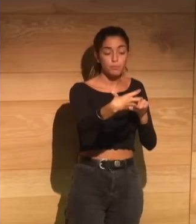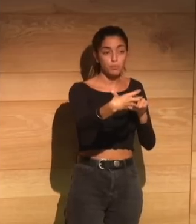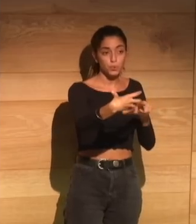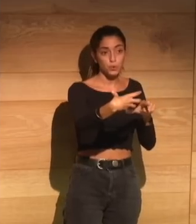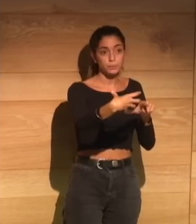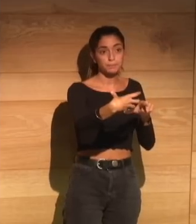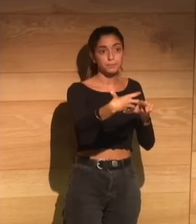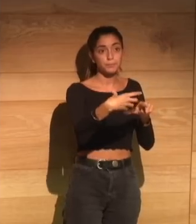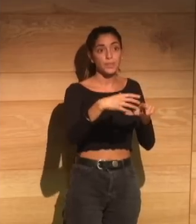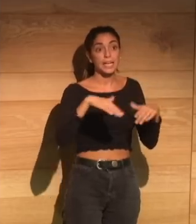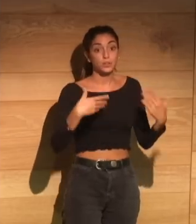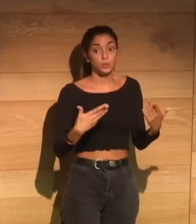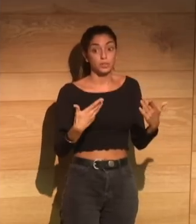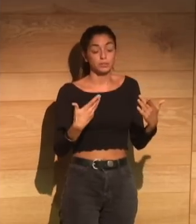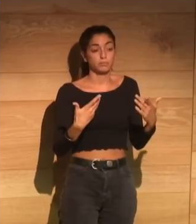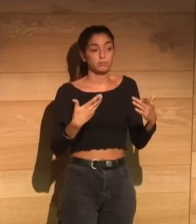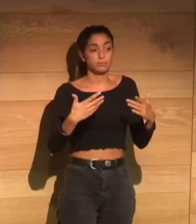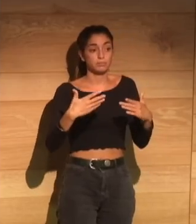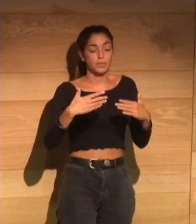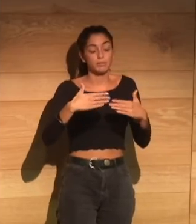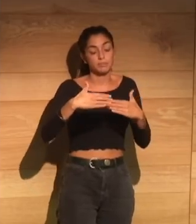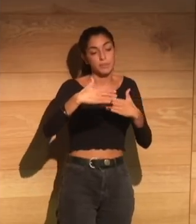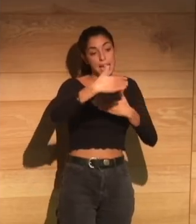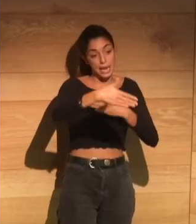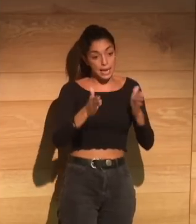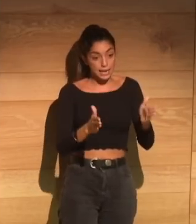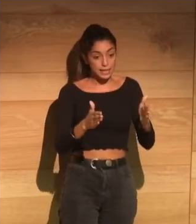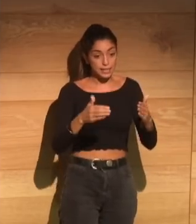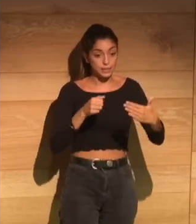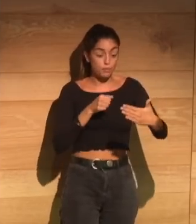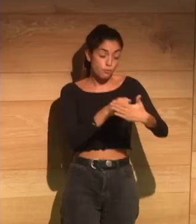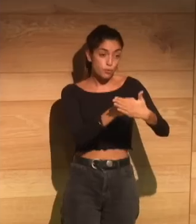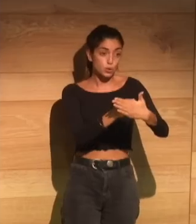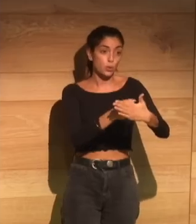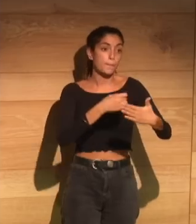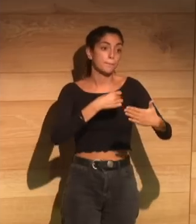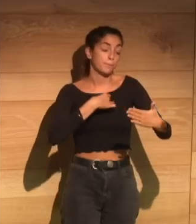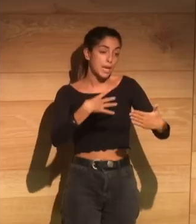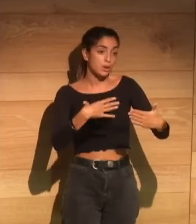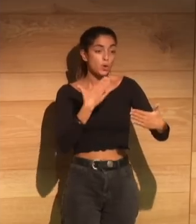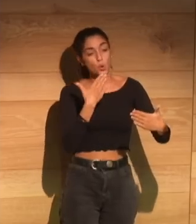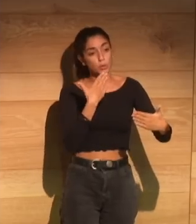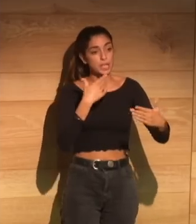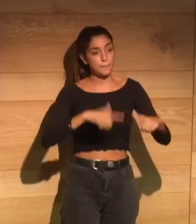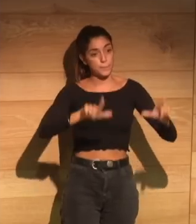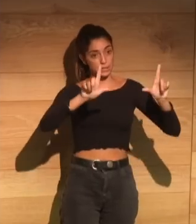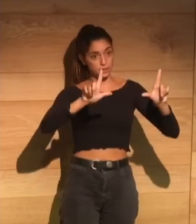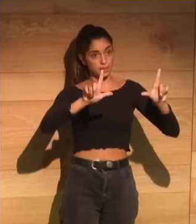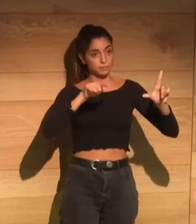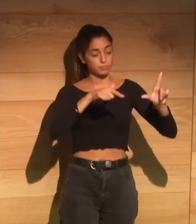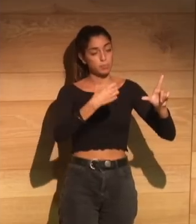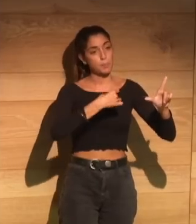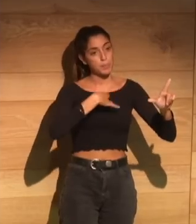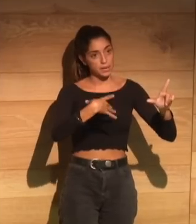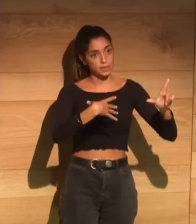el interior sea blanco, excepto el fondo, que sería como una pantalla, una vez más, sería blanco. Uh-huh.